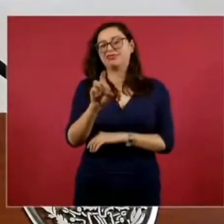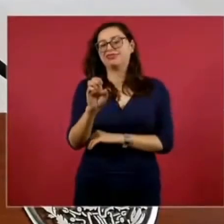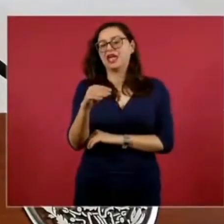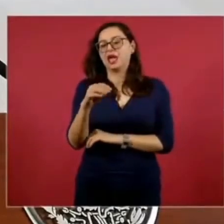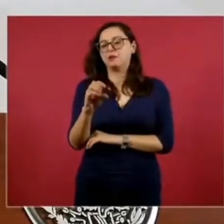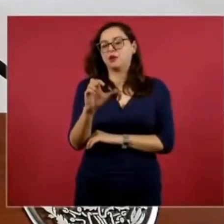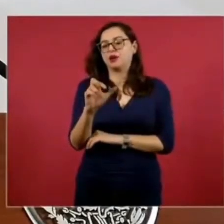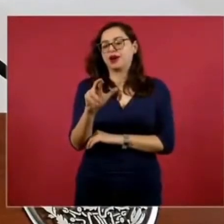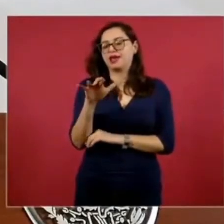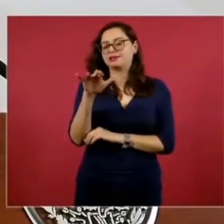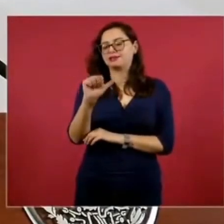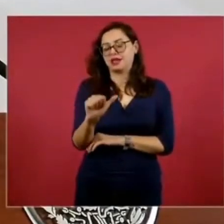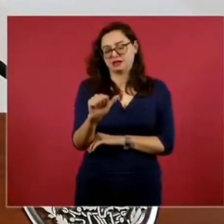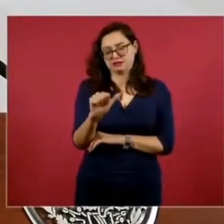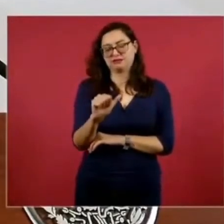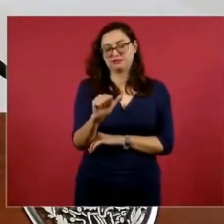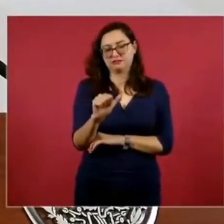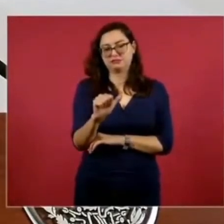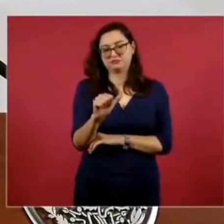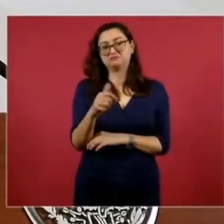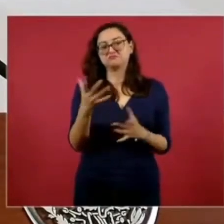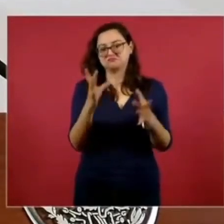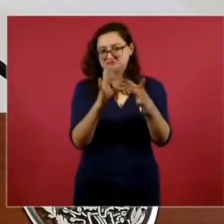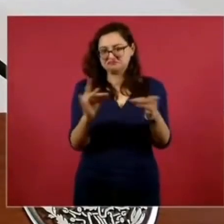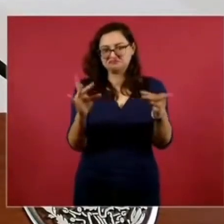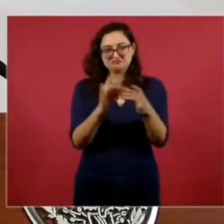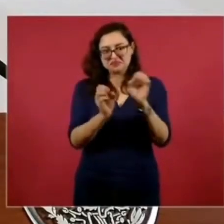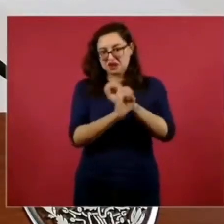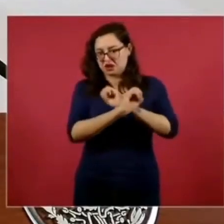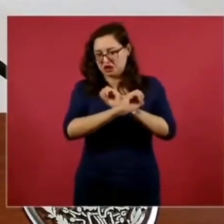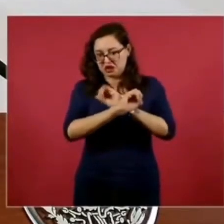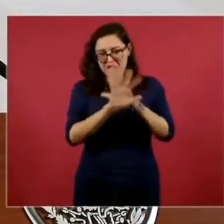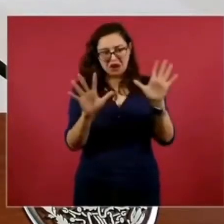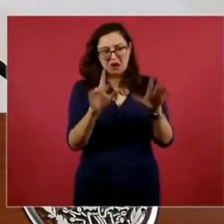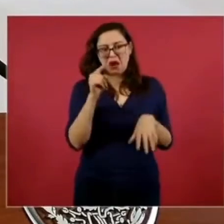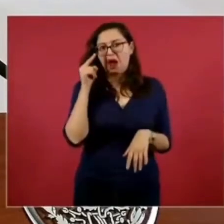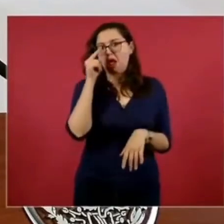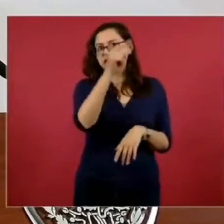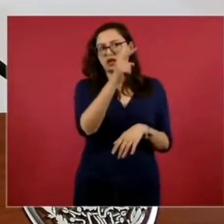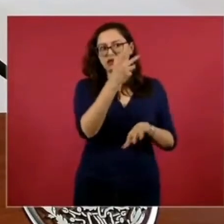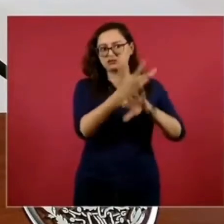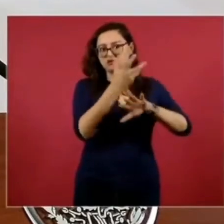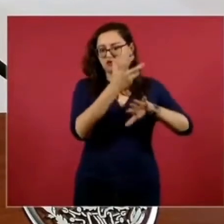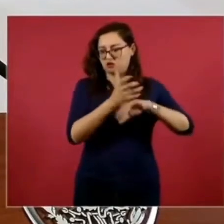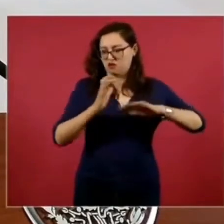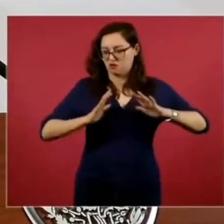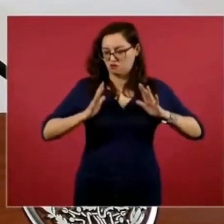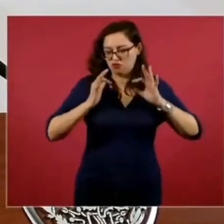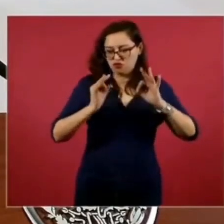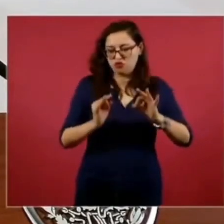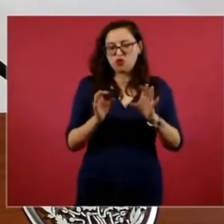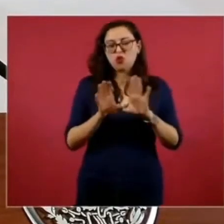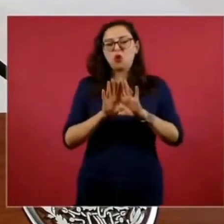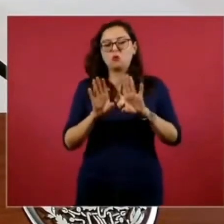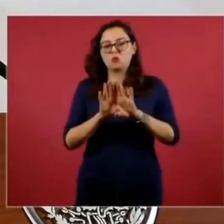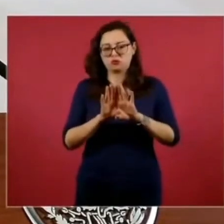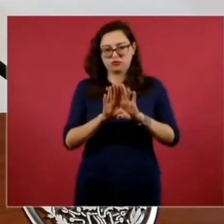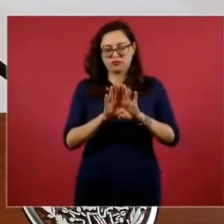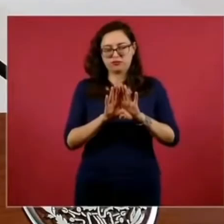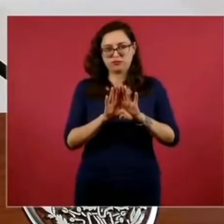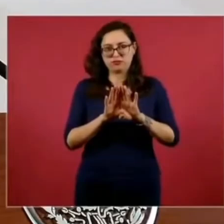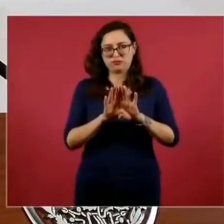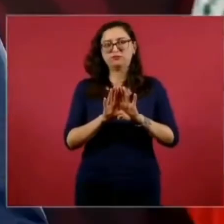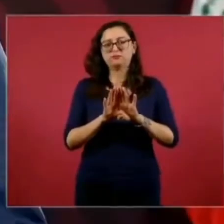seville que describe bien cómo se fundó Estados Unidos y cuáles